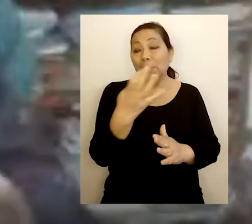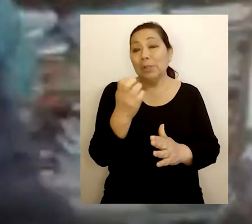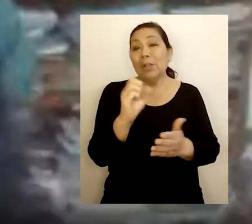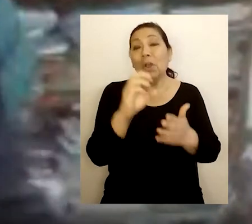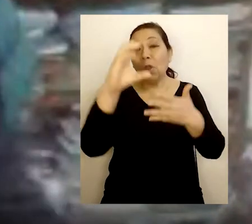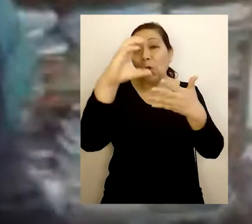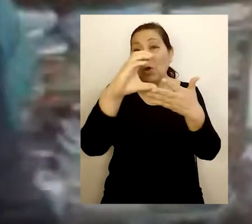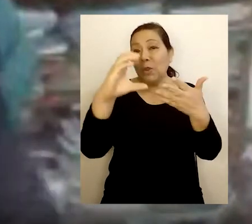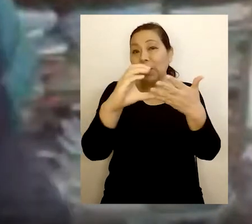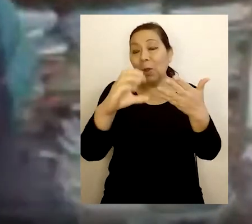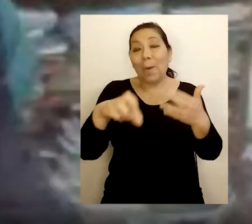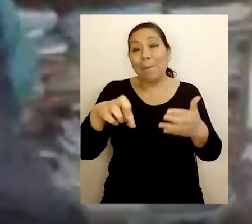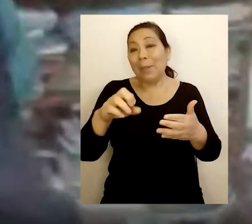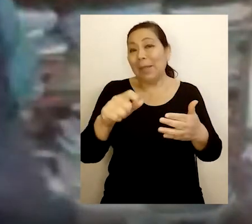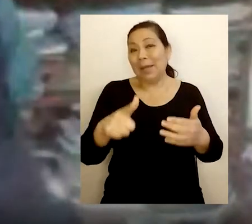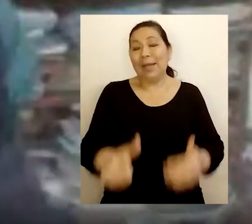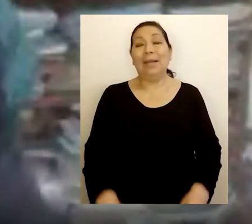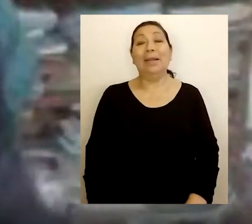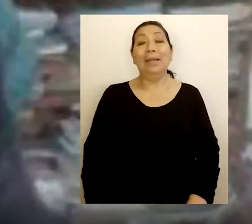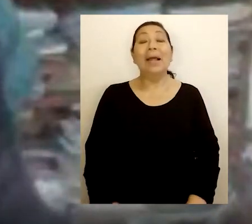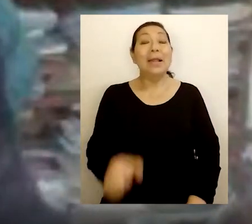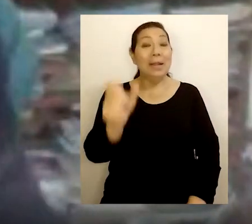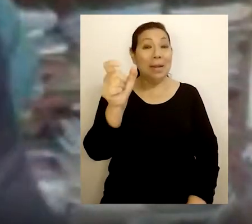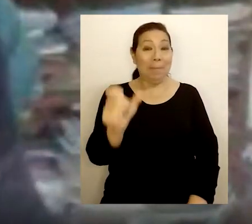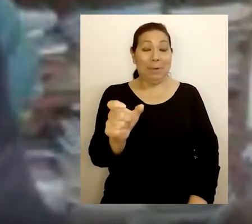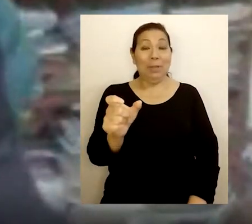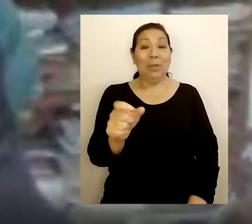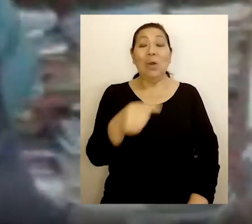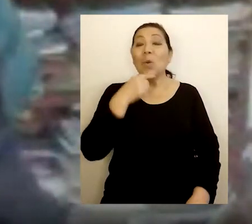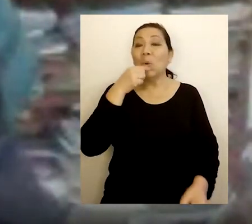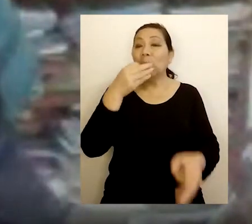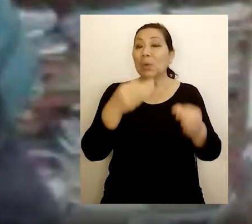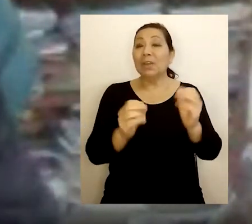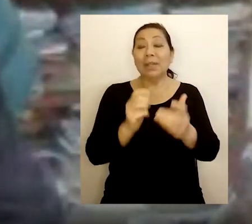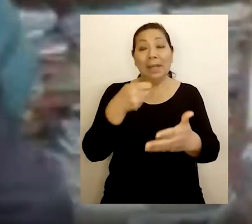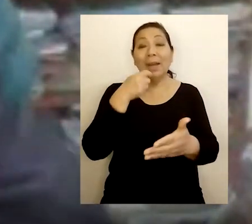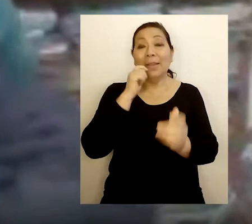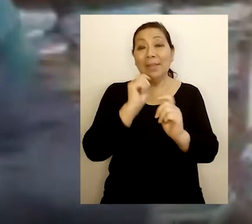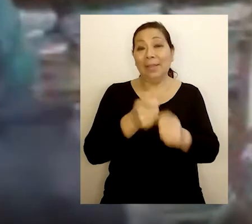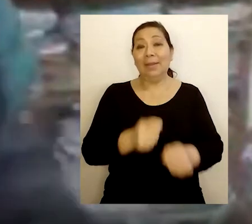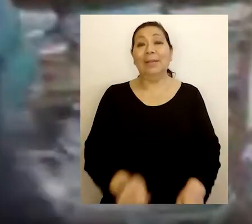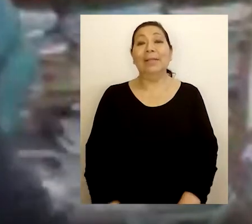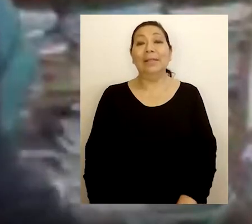221 del Código Penal. En este caso, ni patrocinar la sentencia que le impone,